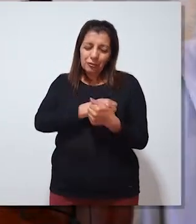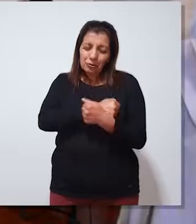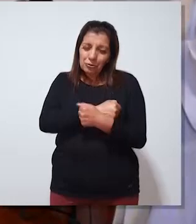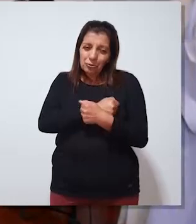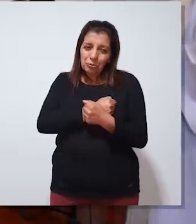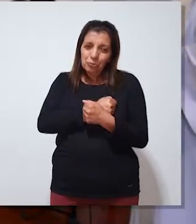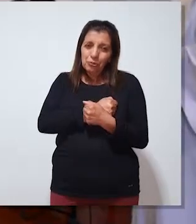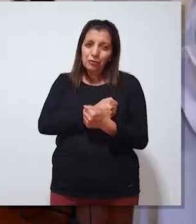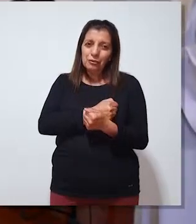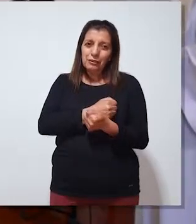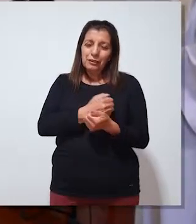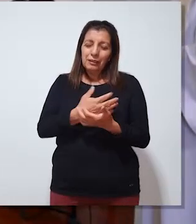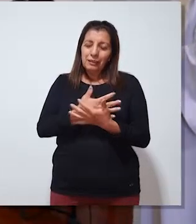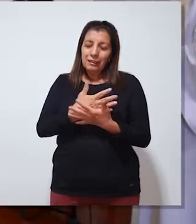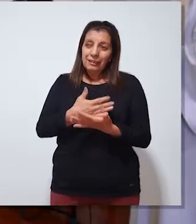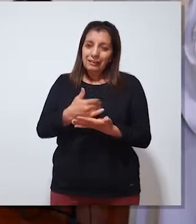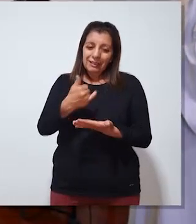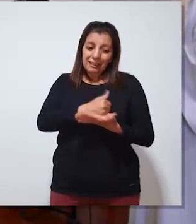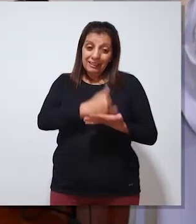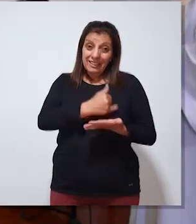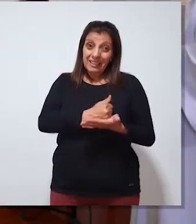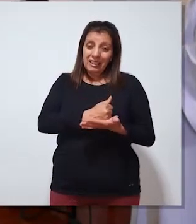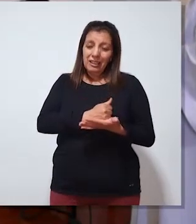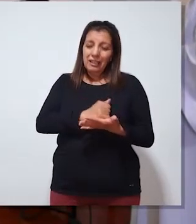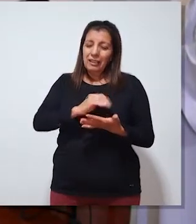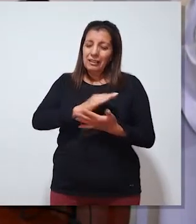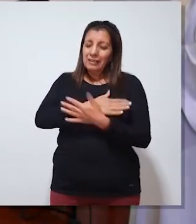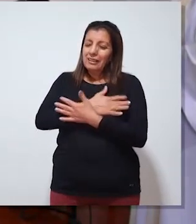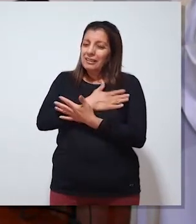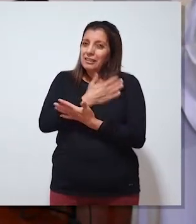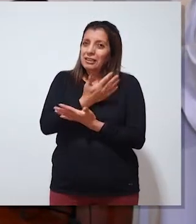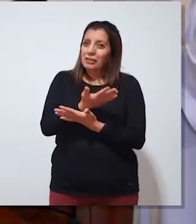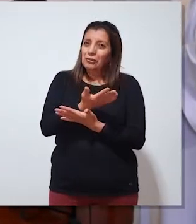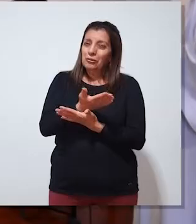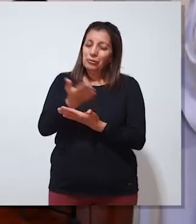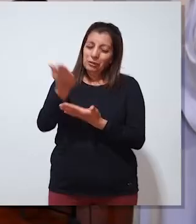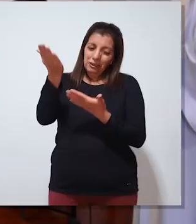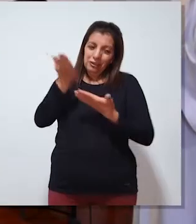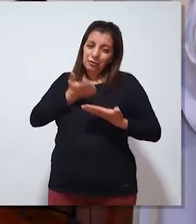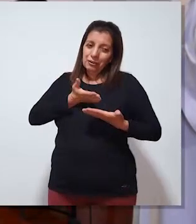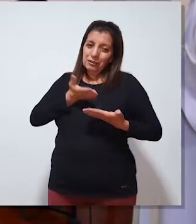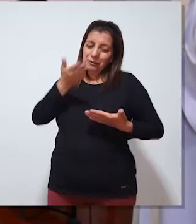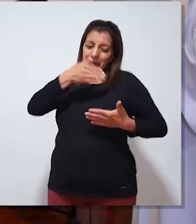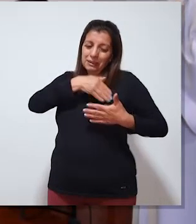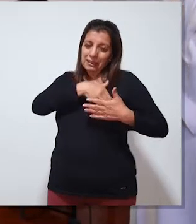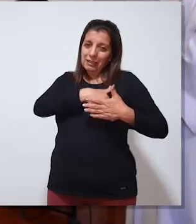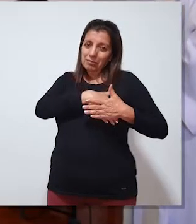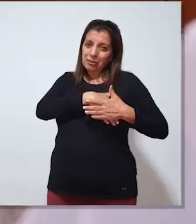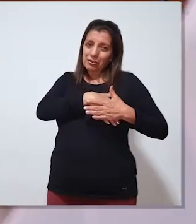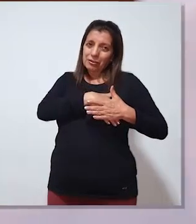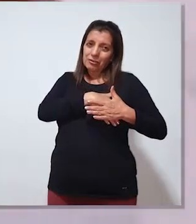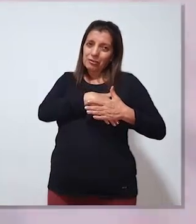tu santa presencia. Te adoro en el sacramento de tu amor. Deseo recibirte en la pobre morada que mi corazón te